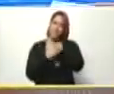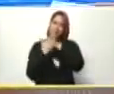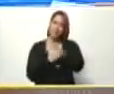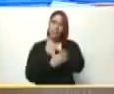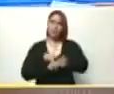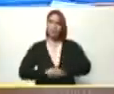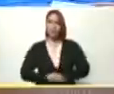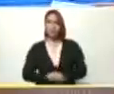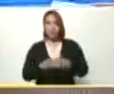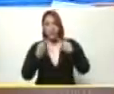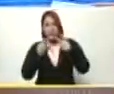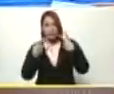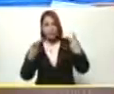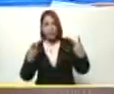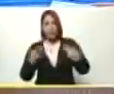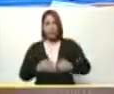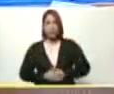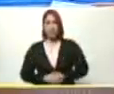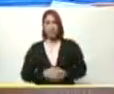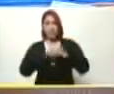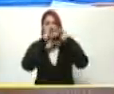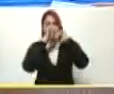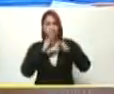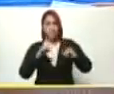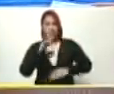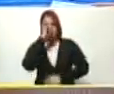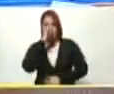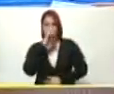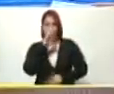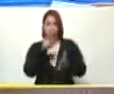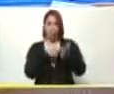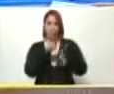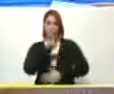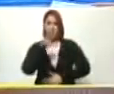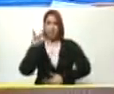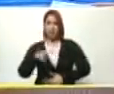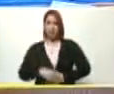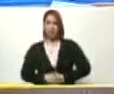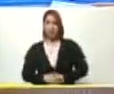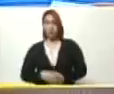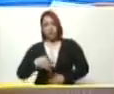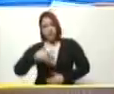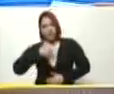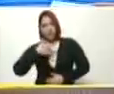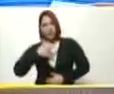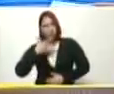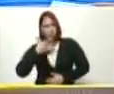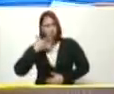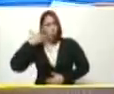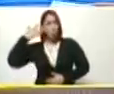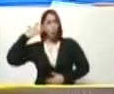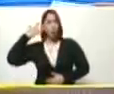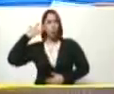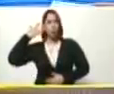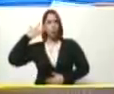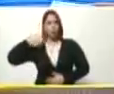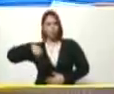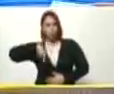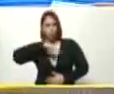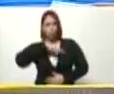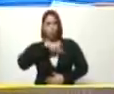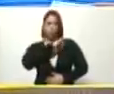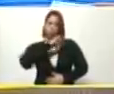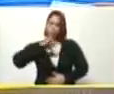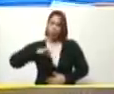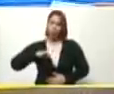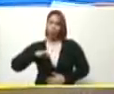y le digamos feliz año 2022, sintamos el orgullo de que nosotros somos